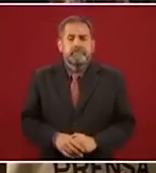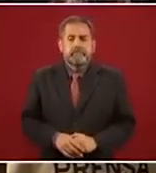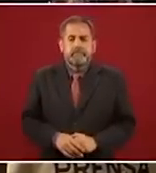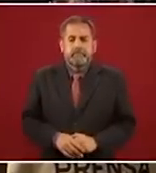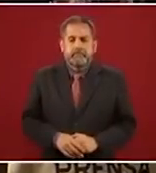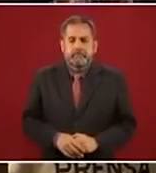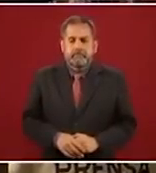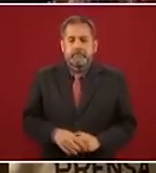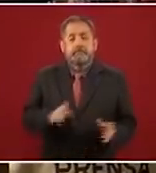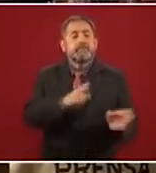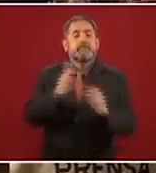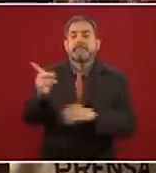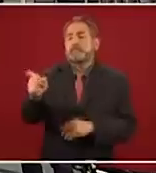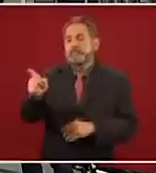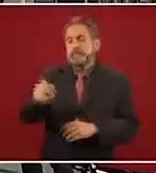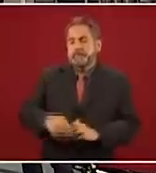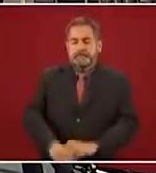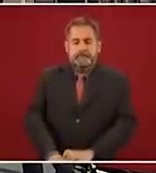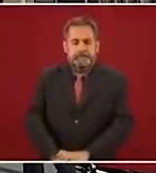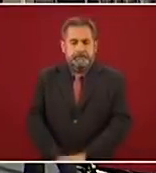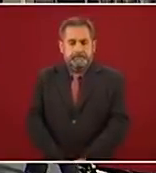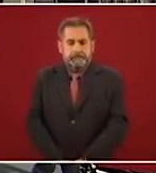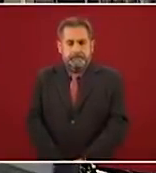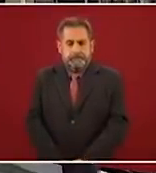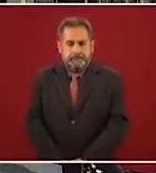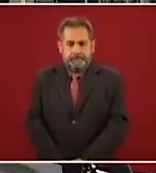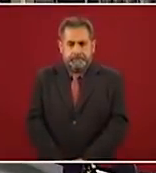Ya nos vamos de este lado.